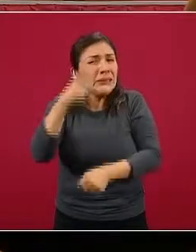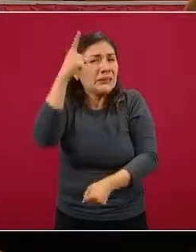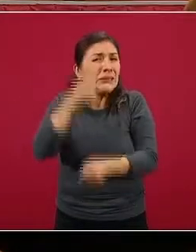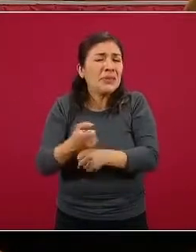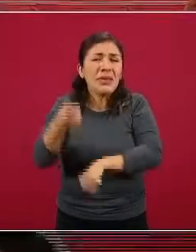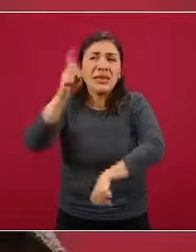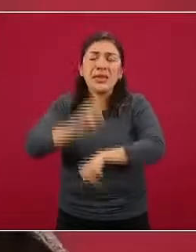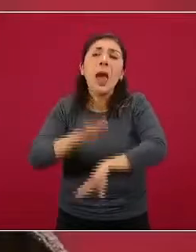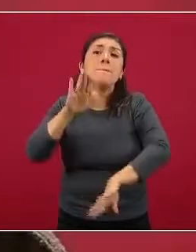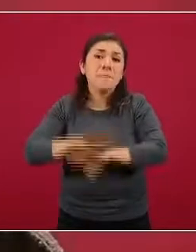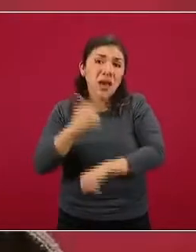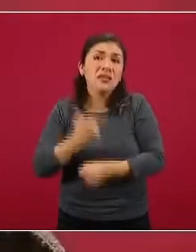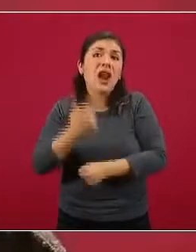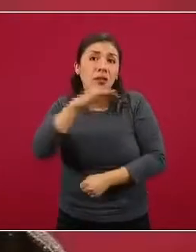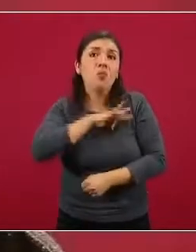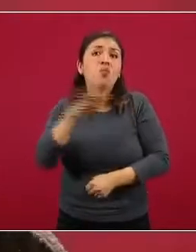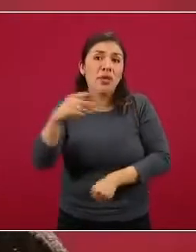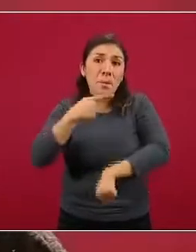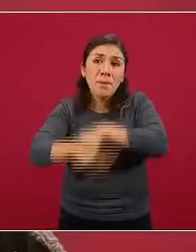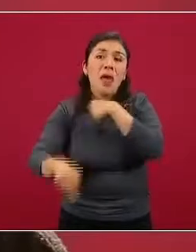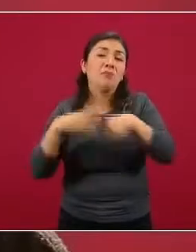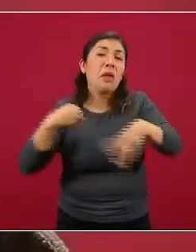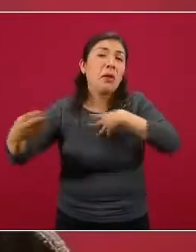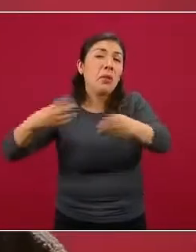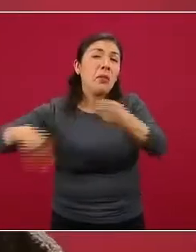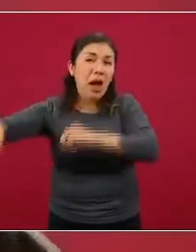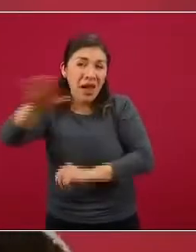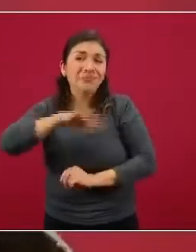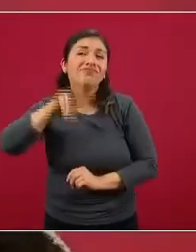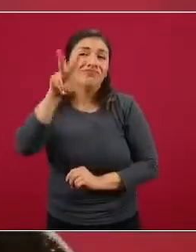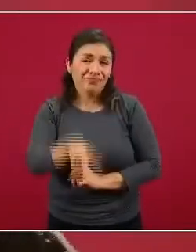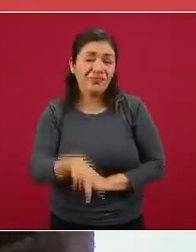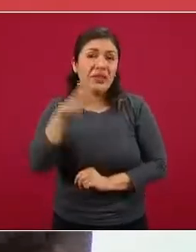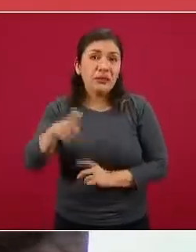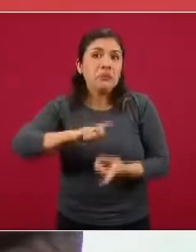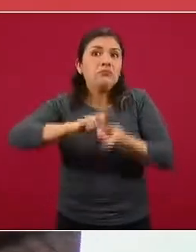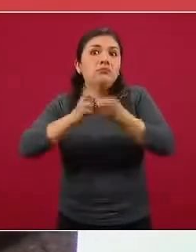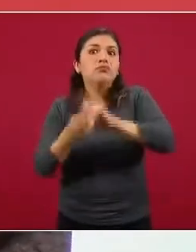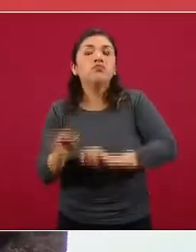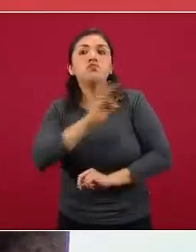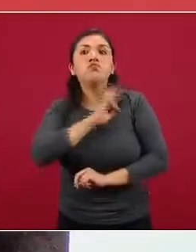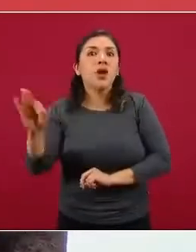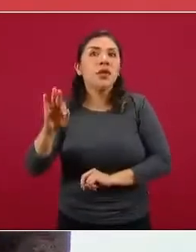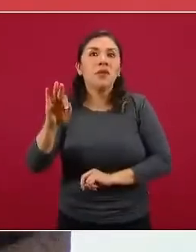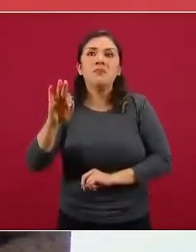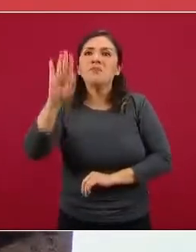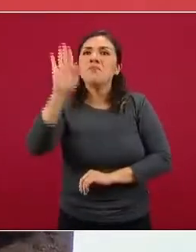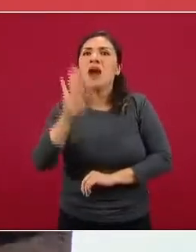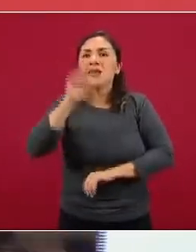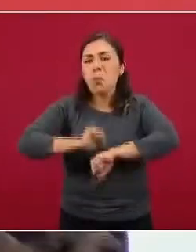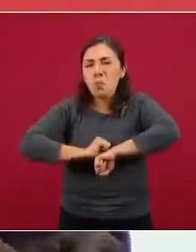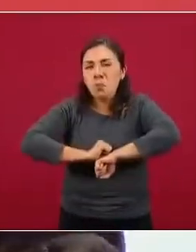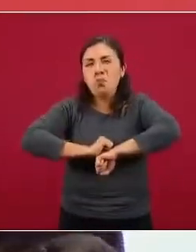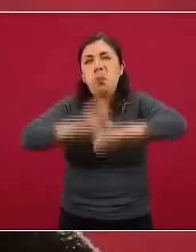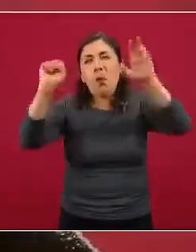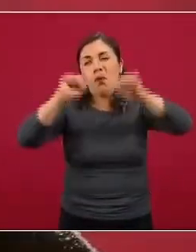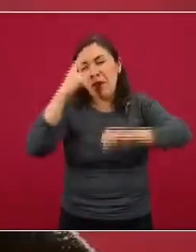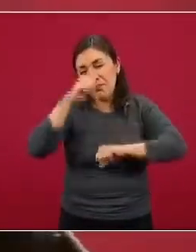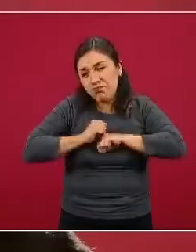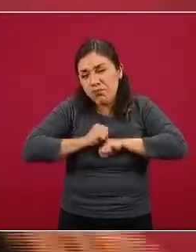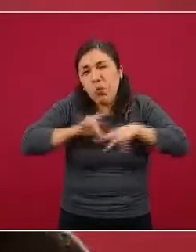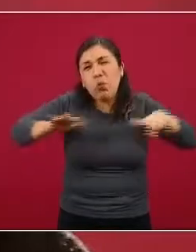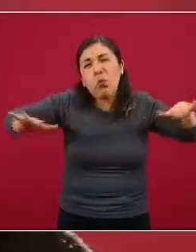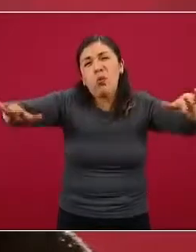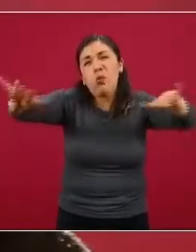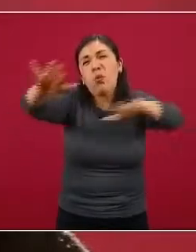altísimo riesgo de contagio. Altísimo riesgo de contagio. Puede convertirse en una experiencia explosiva de propagación